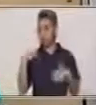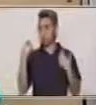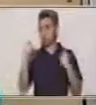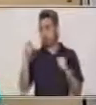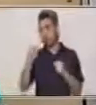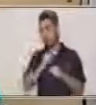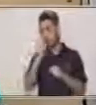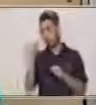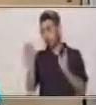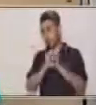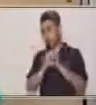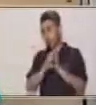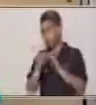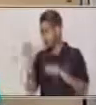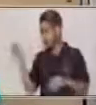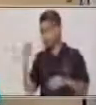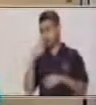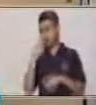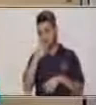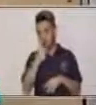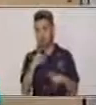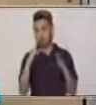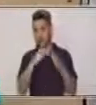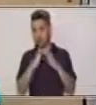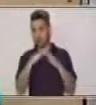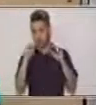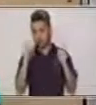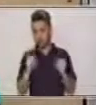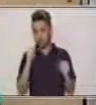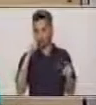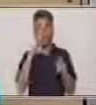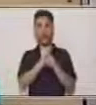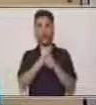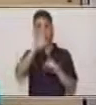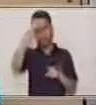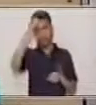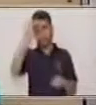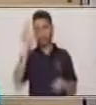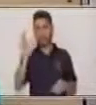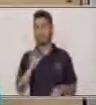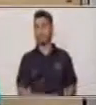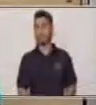en casa y puedas verificar mejor los conocimientos de este día.